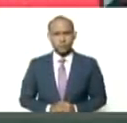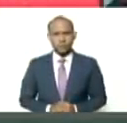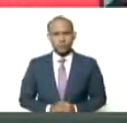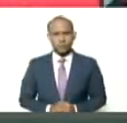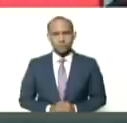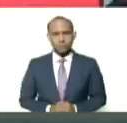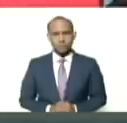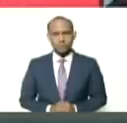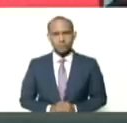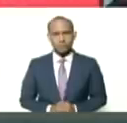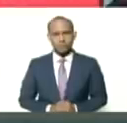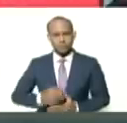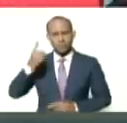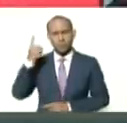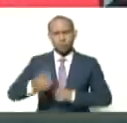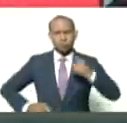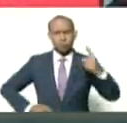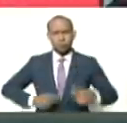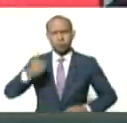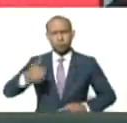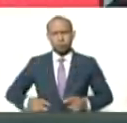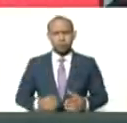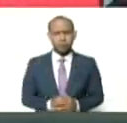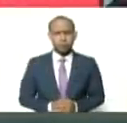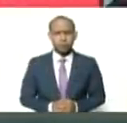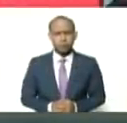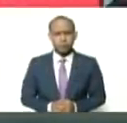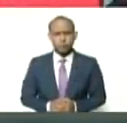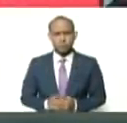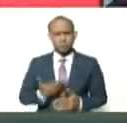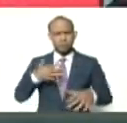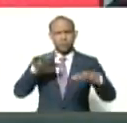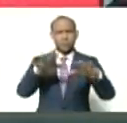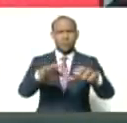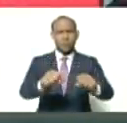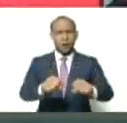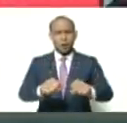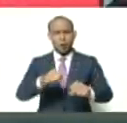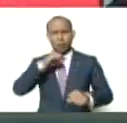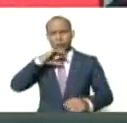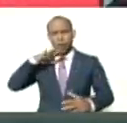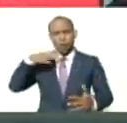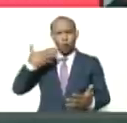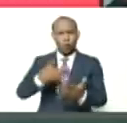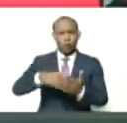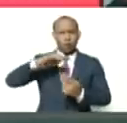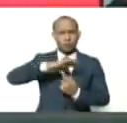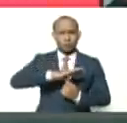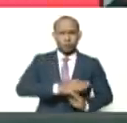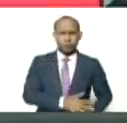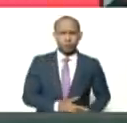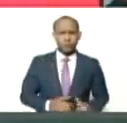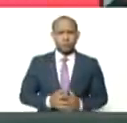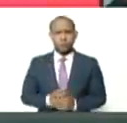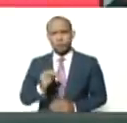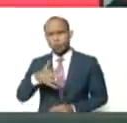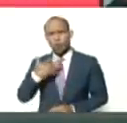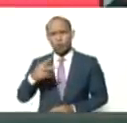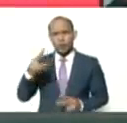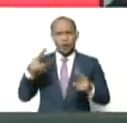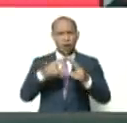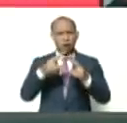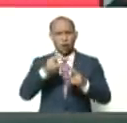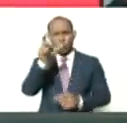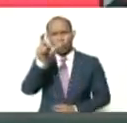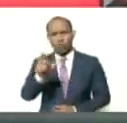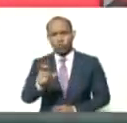La prepotencia de los que han sido imperios coloniales para no reconocer que